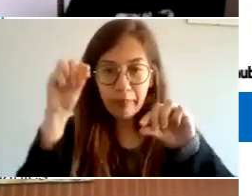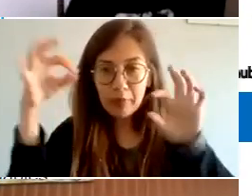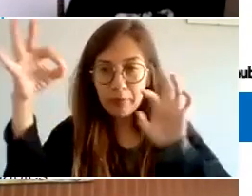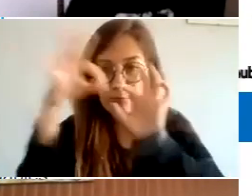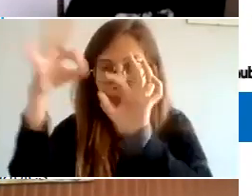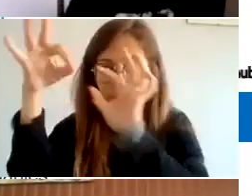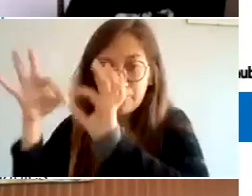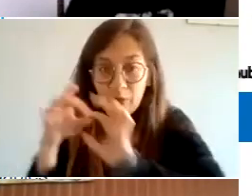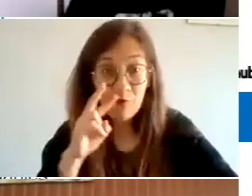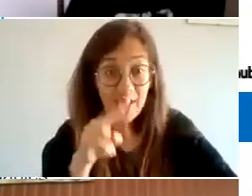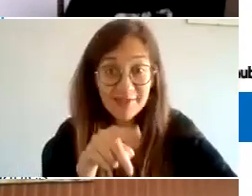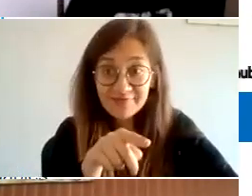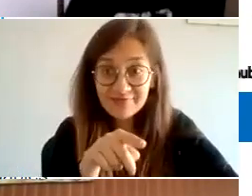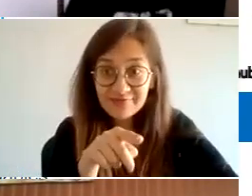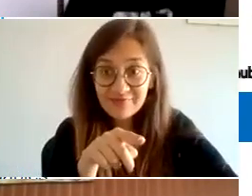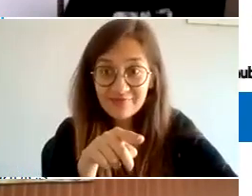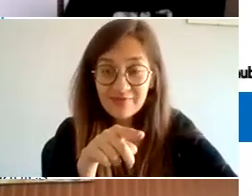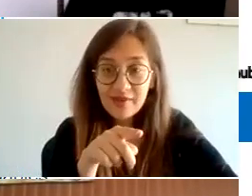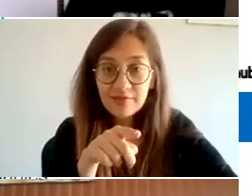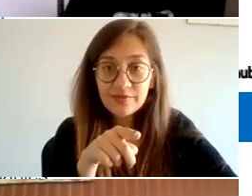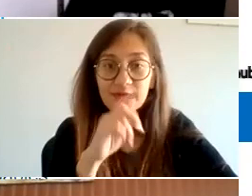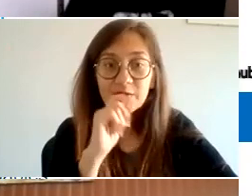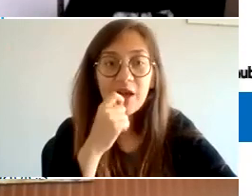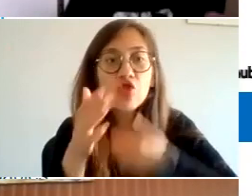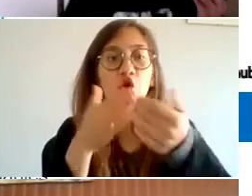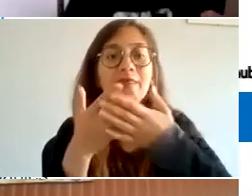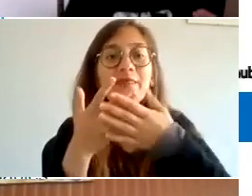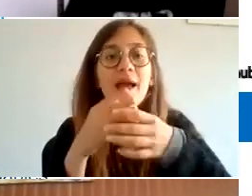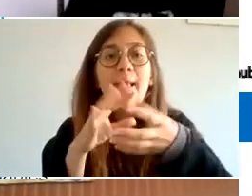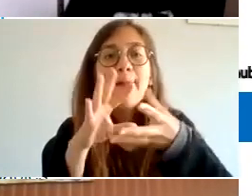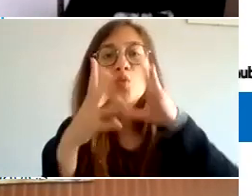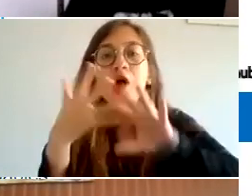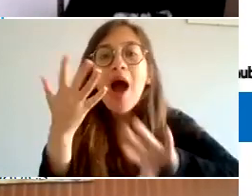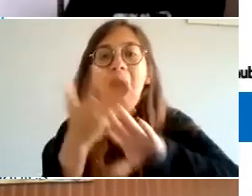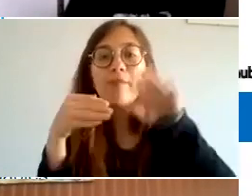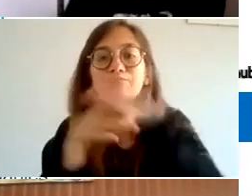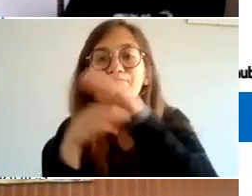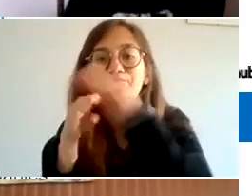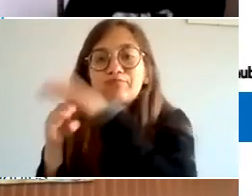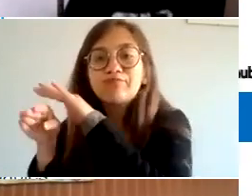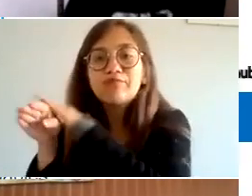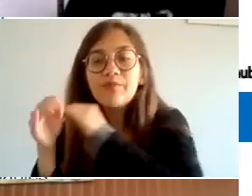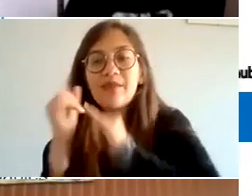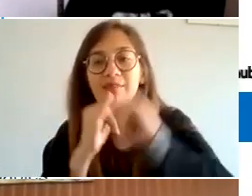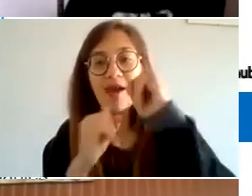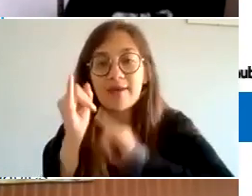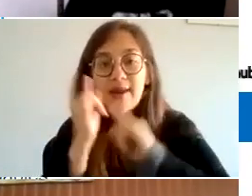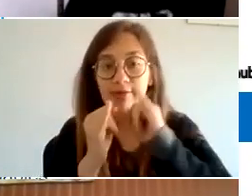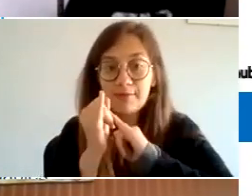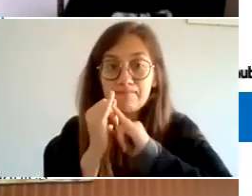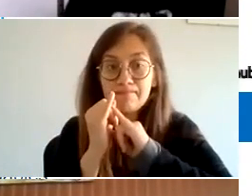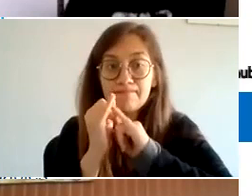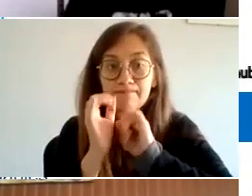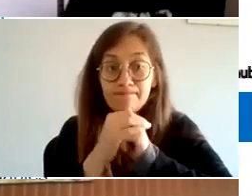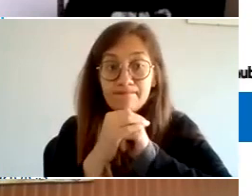nodos que vemos son los puntos de acceso globales de internet, de alto tránsito de internet, con los